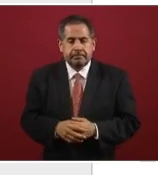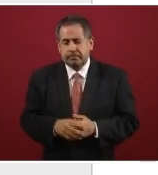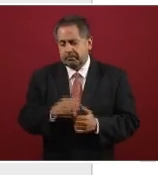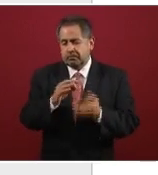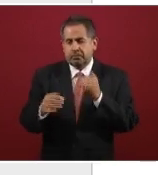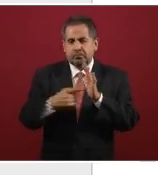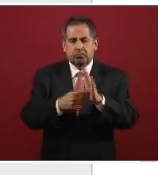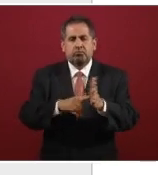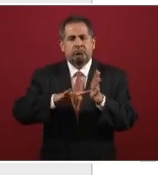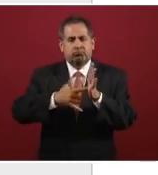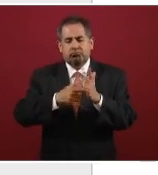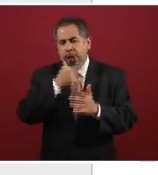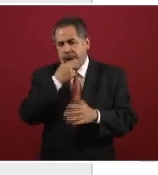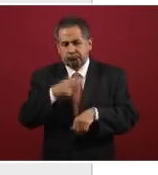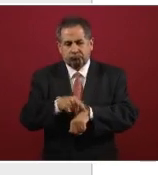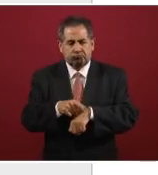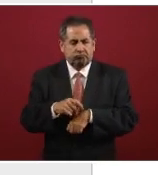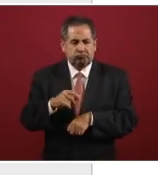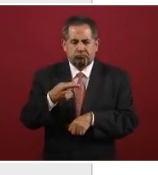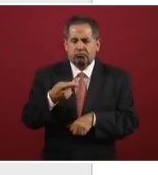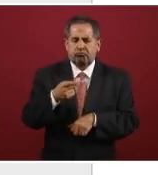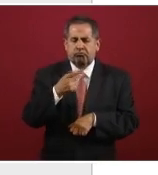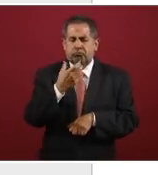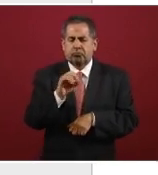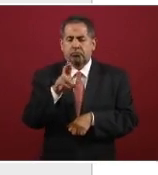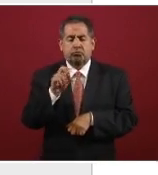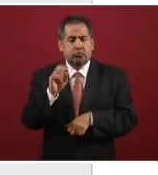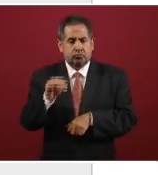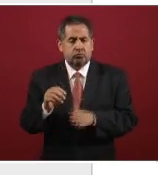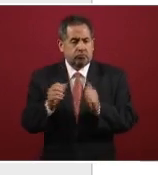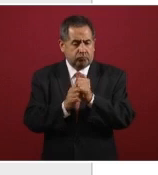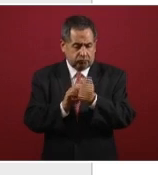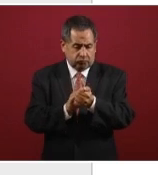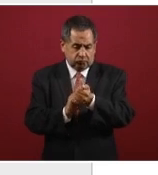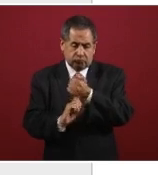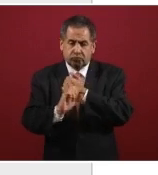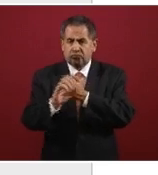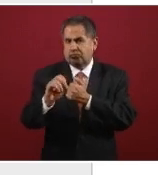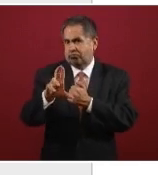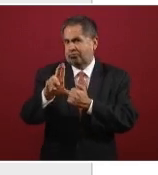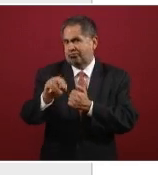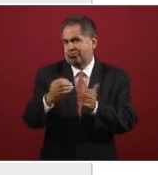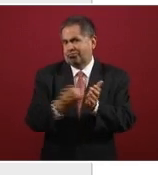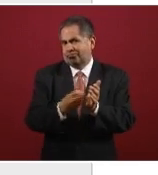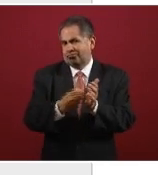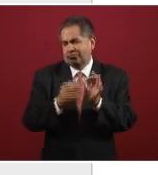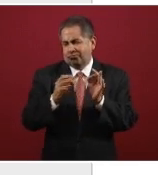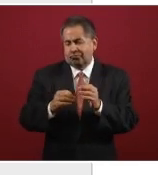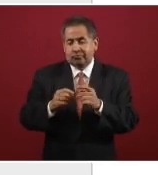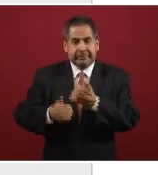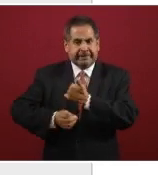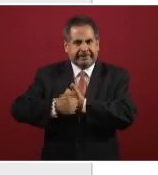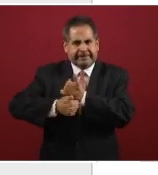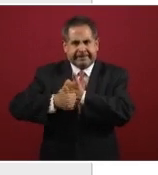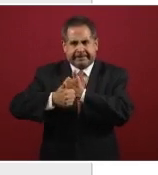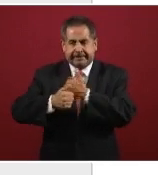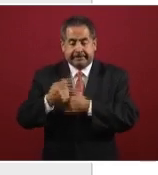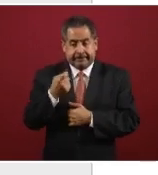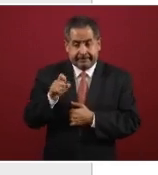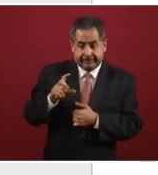ejemplo es un reloj para el caballero marca corum con caja y hebilla de oro y también tiene una puja interesante tuvimos un sobreprecio de